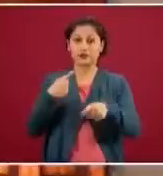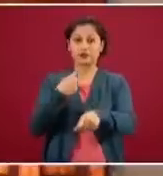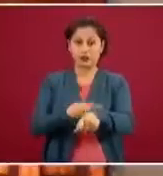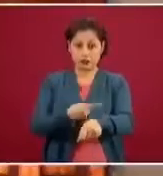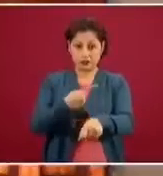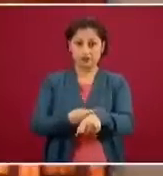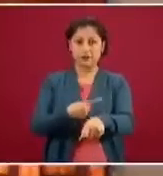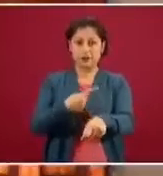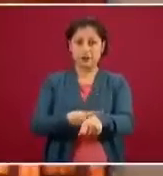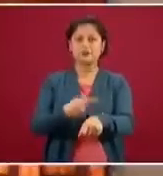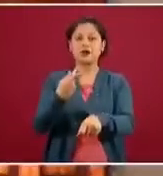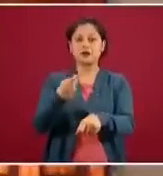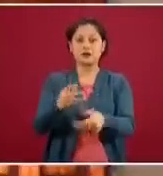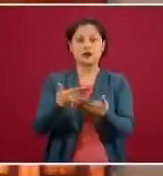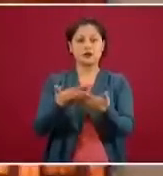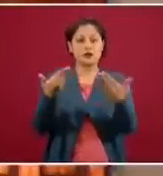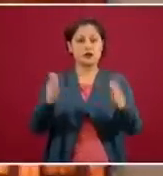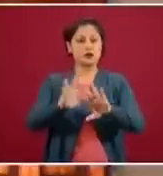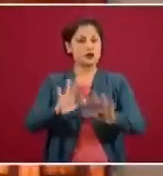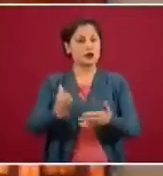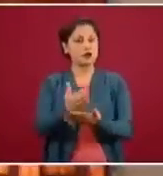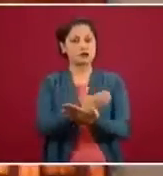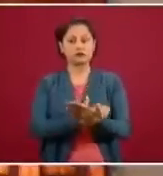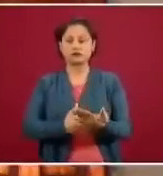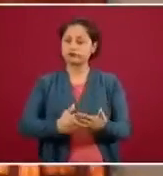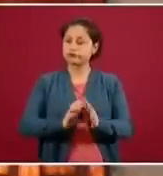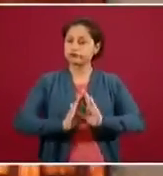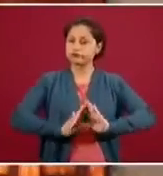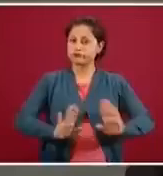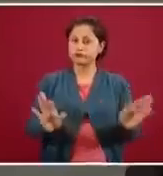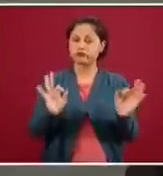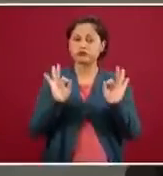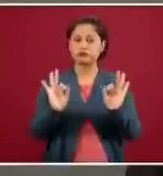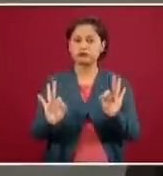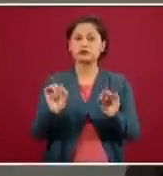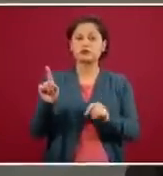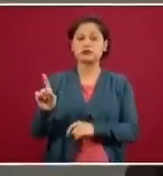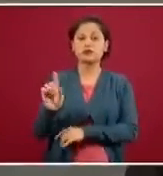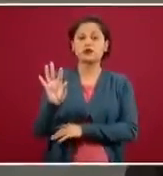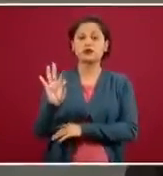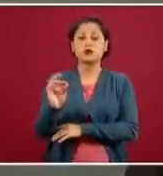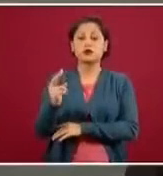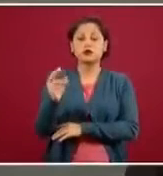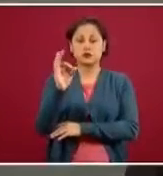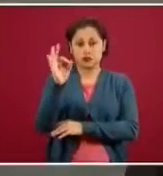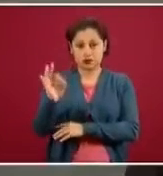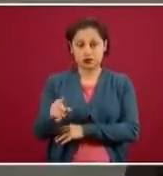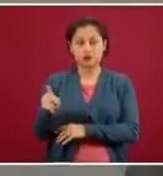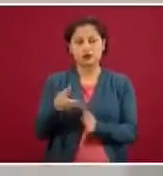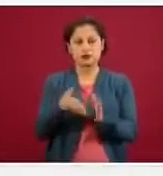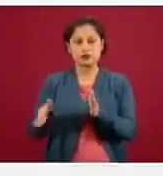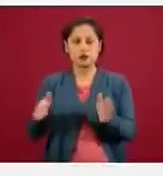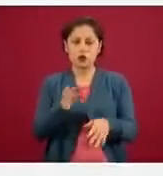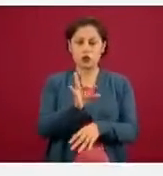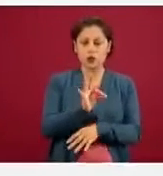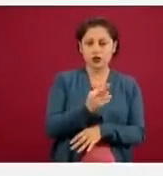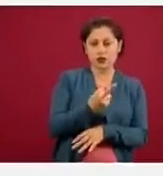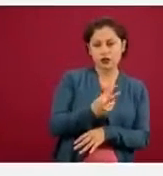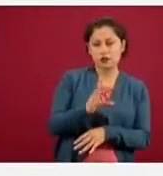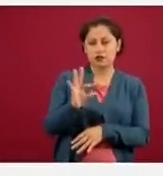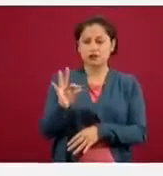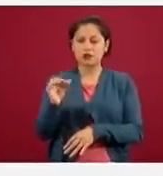recuperado, 42%. Si recuerdan, este porcentaje ha estado prácticamente variando entre un 42 y un